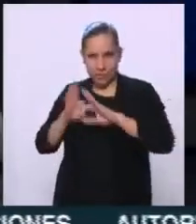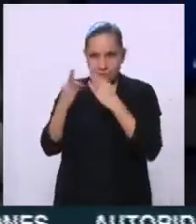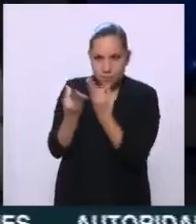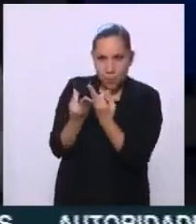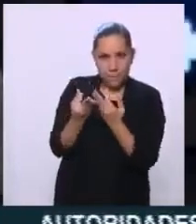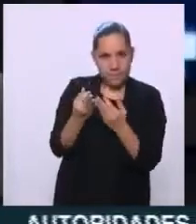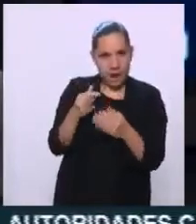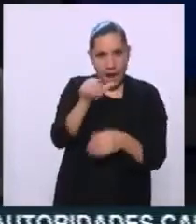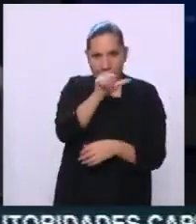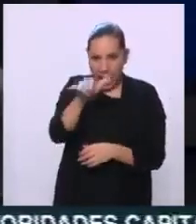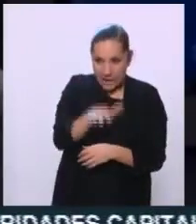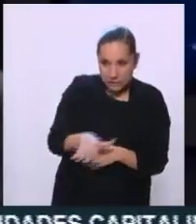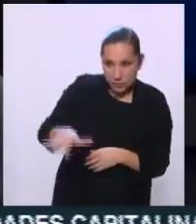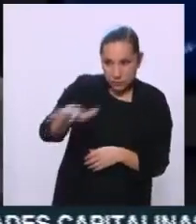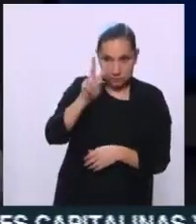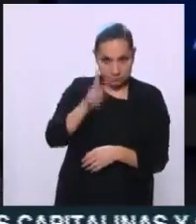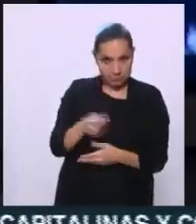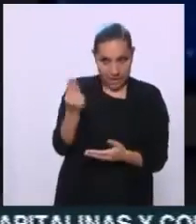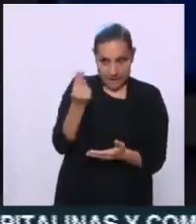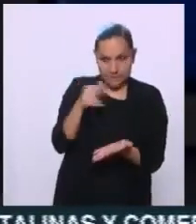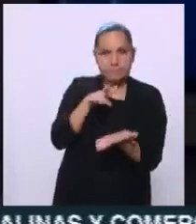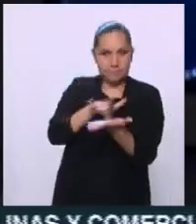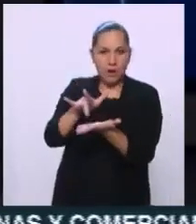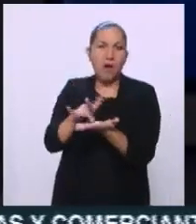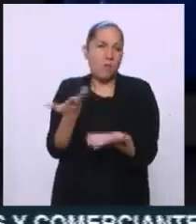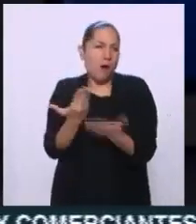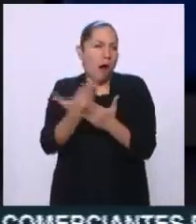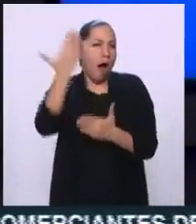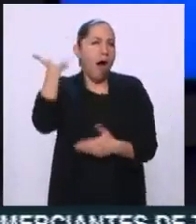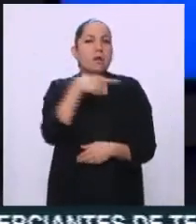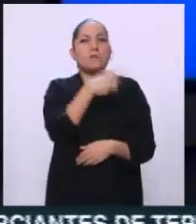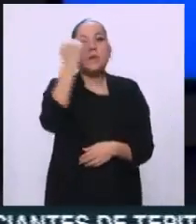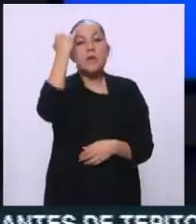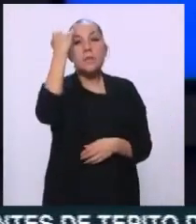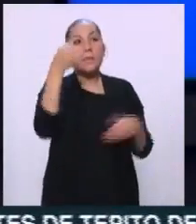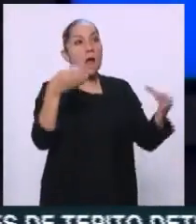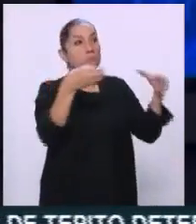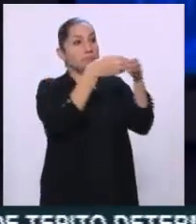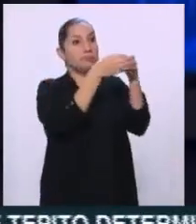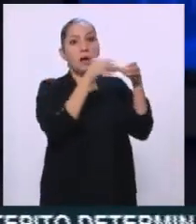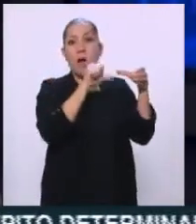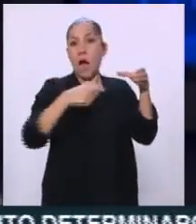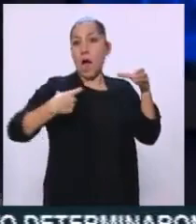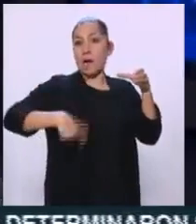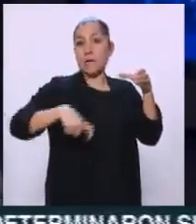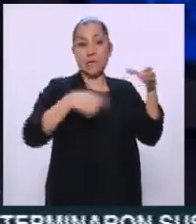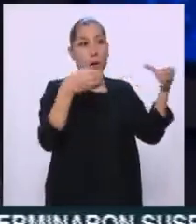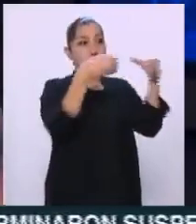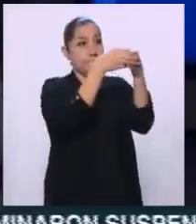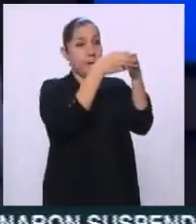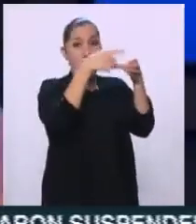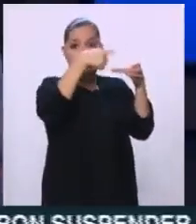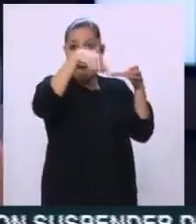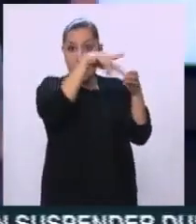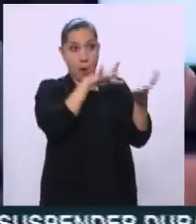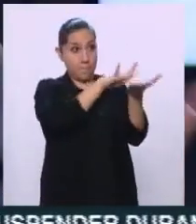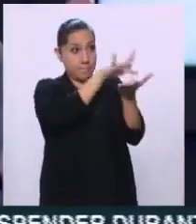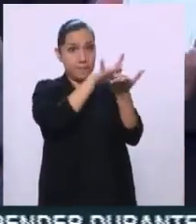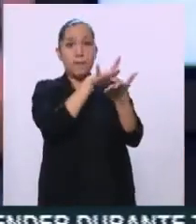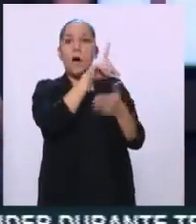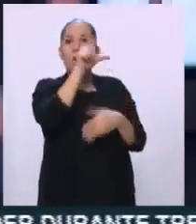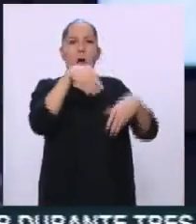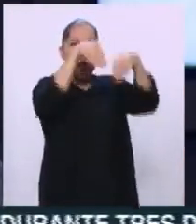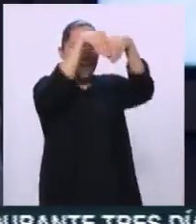arriba iba a llegarle algún día a los más pobres a través de la ley de gravedad y el goteo, pues ahora va a ser por